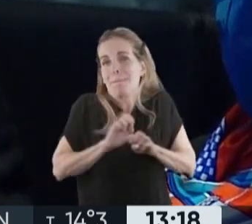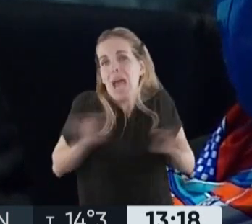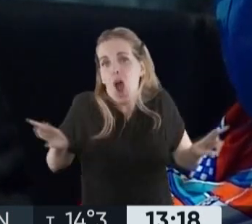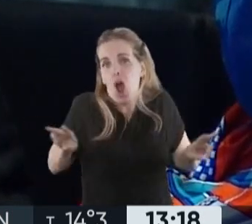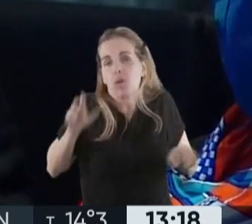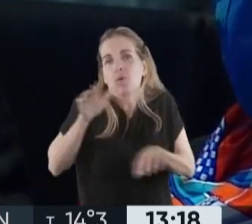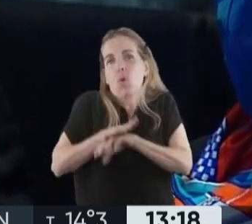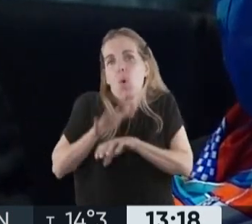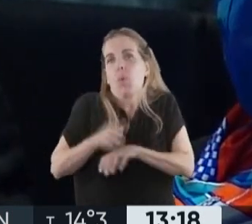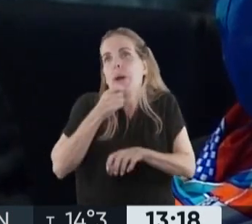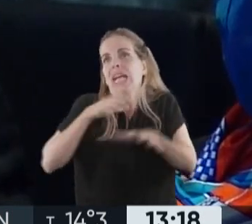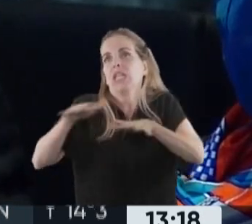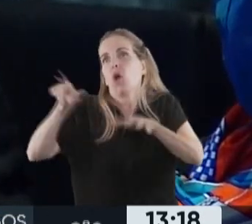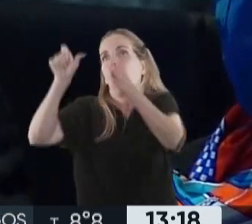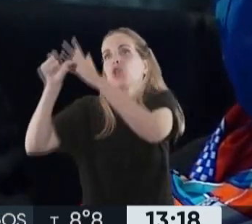internacional.